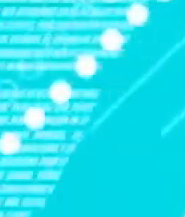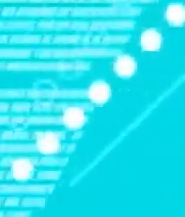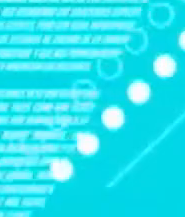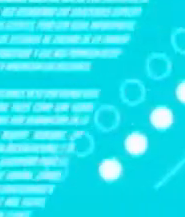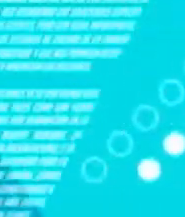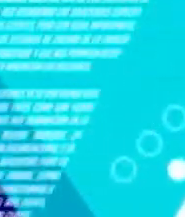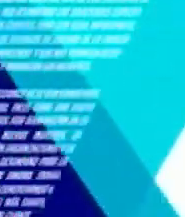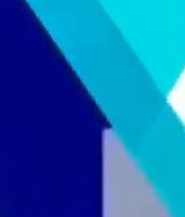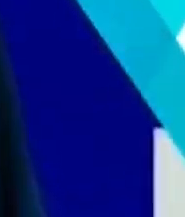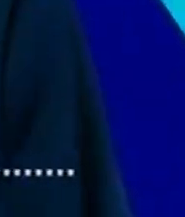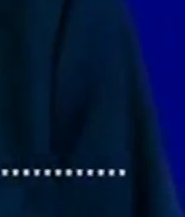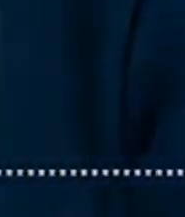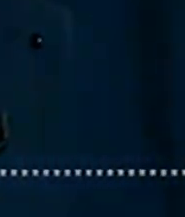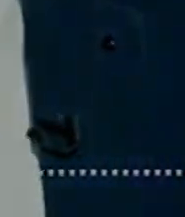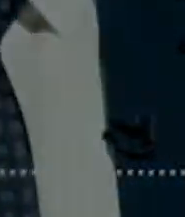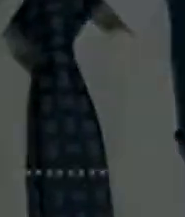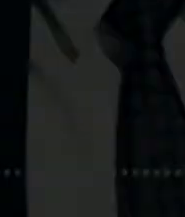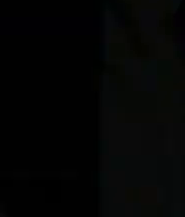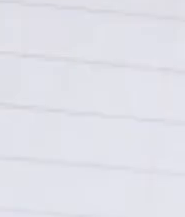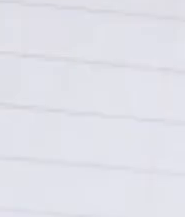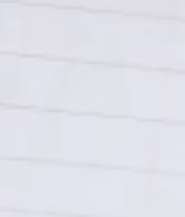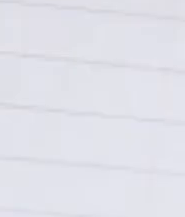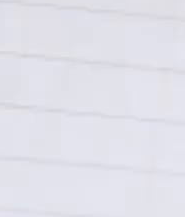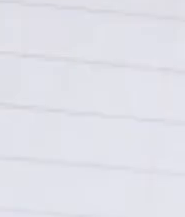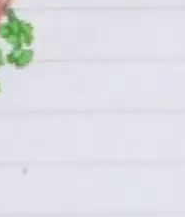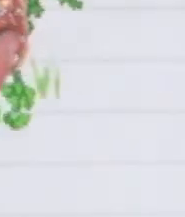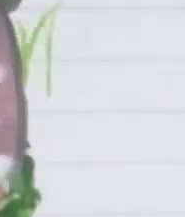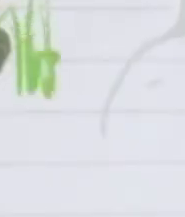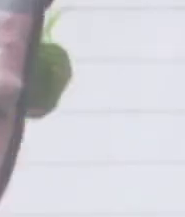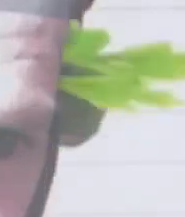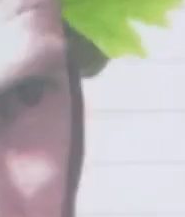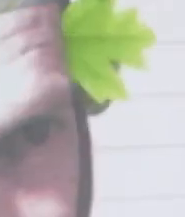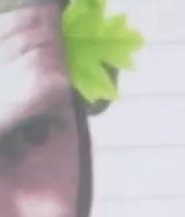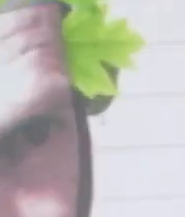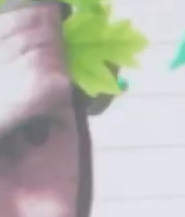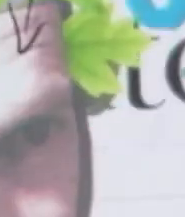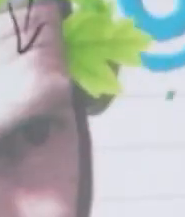Esta semana